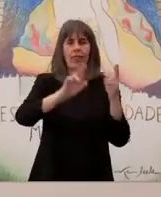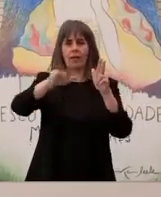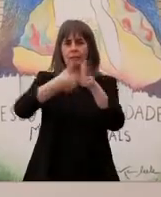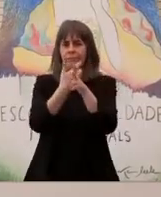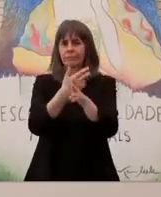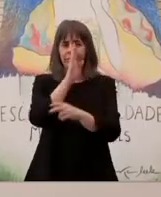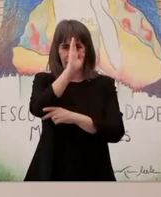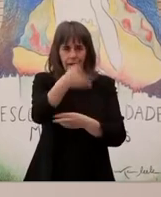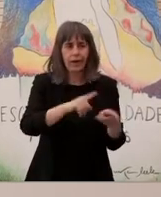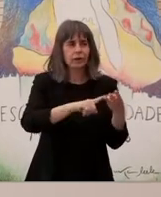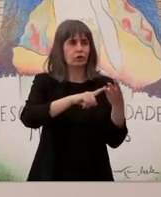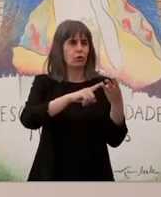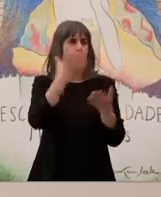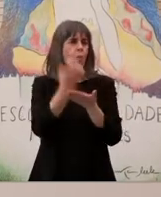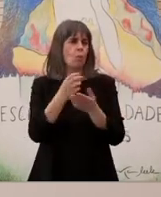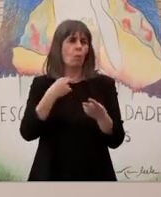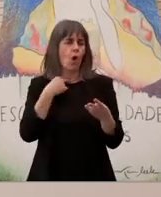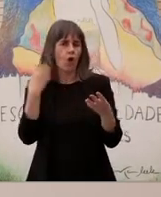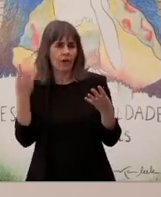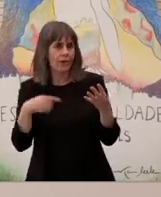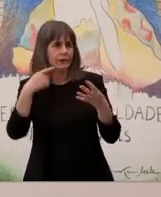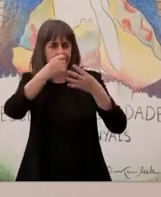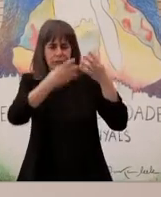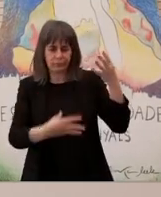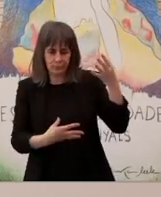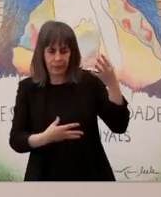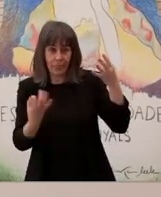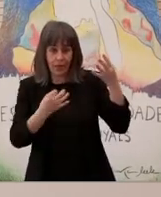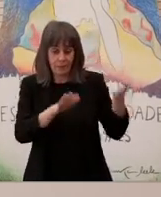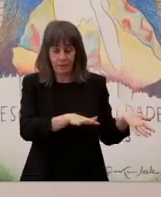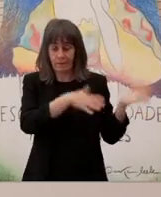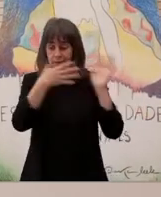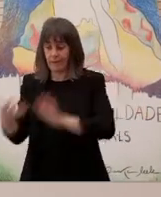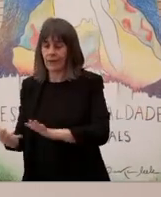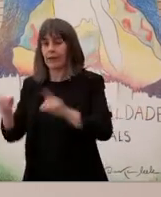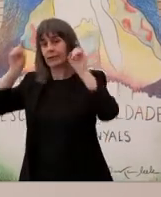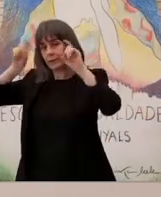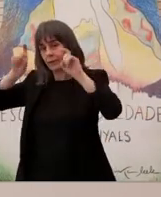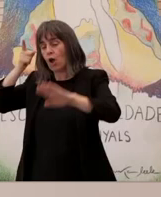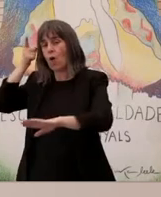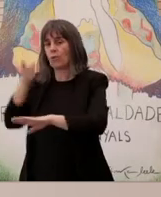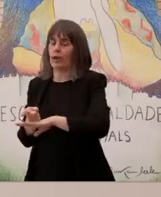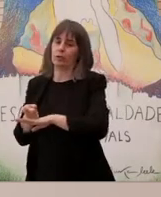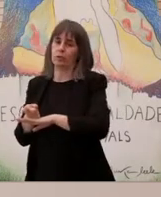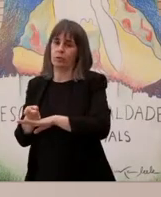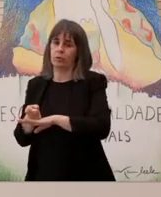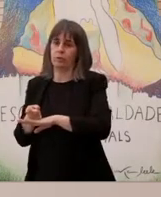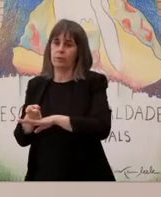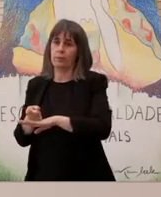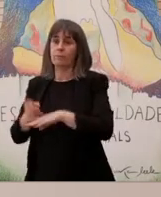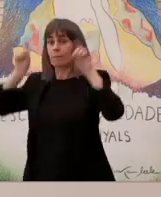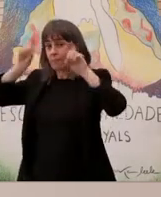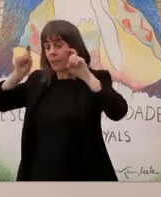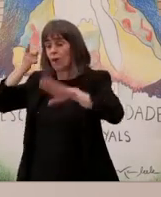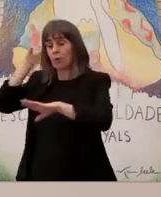quequeirades no se transmita no en sino obligatorio o en sino obligatorio público